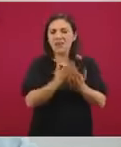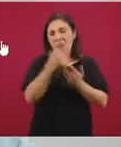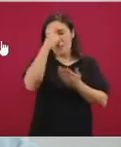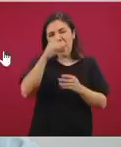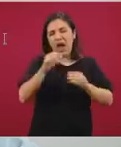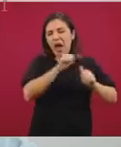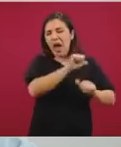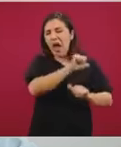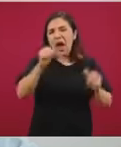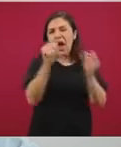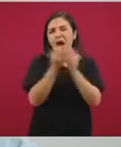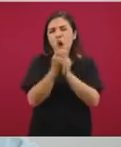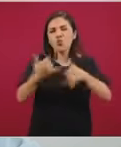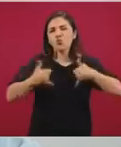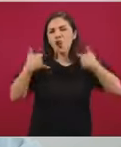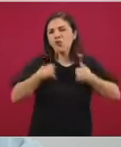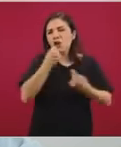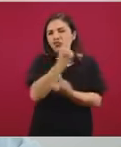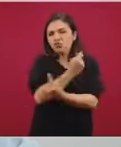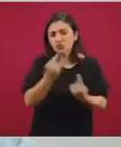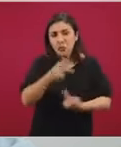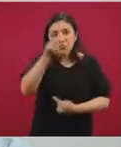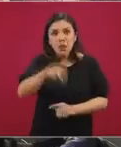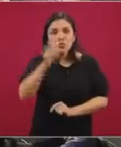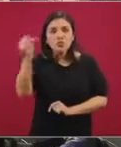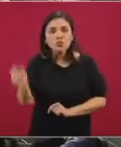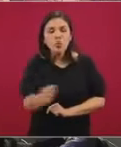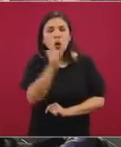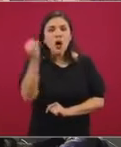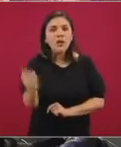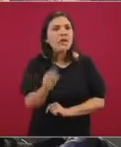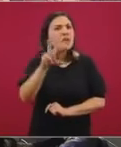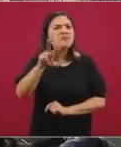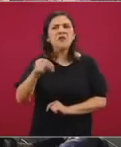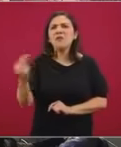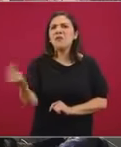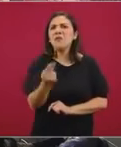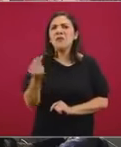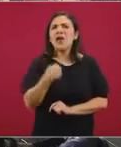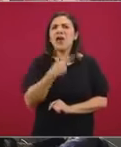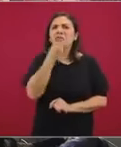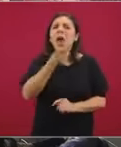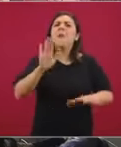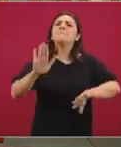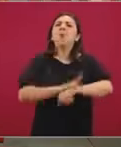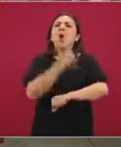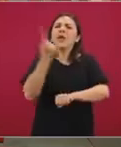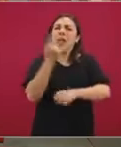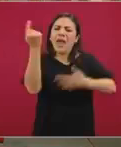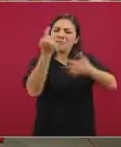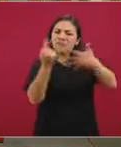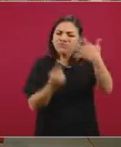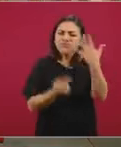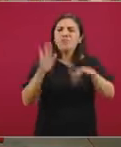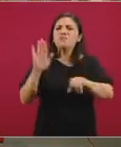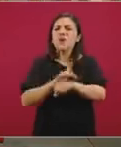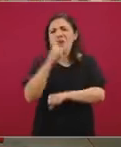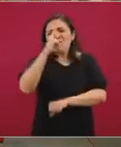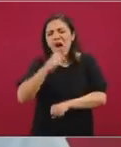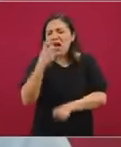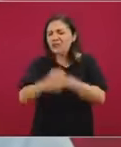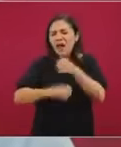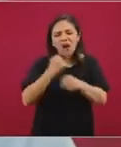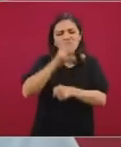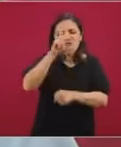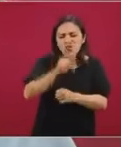juvenil y afortunadamente no hubo ni siquiera que darles las razones de por qué no se hacía la FILIC y por qué íbamos a